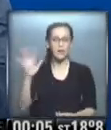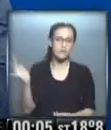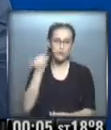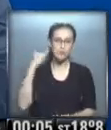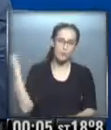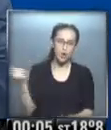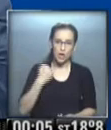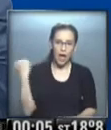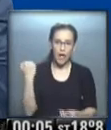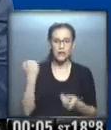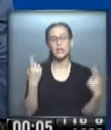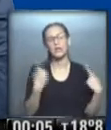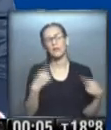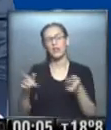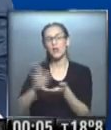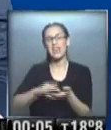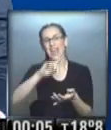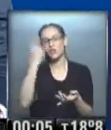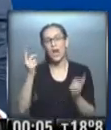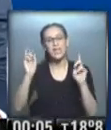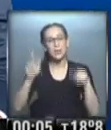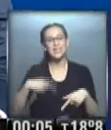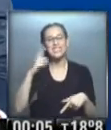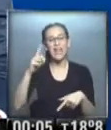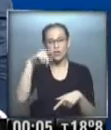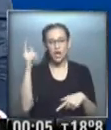distintas repercusiones, tanto en el ámbito nacional como